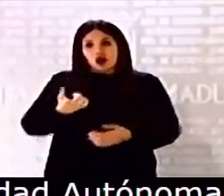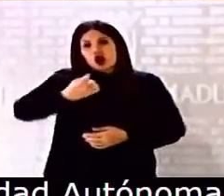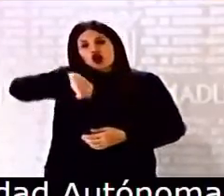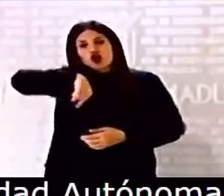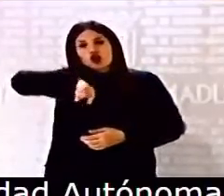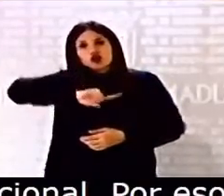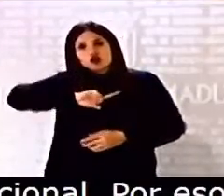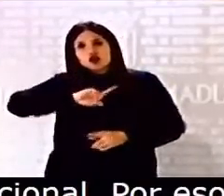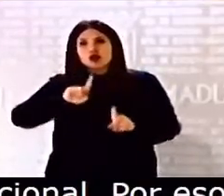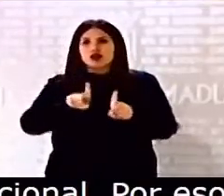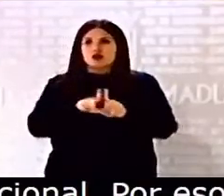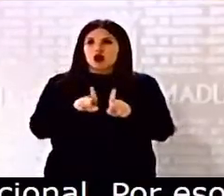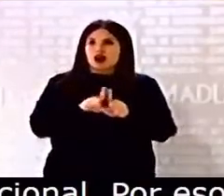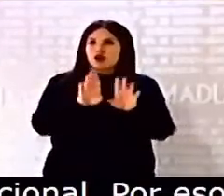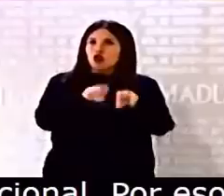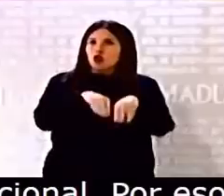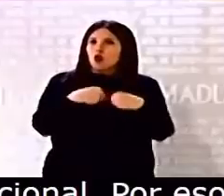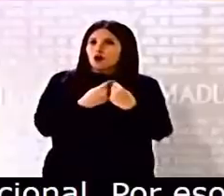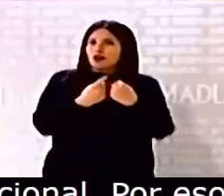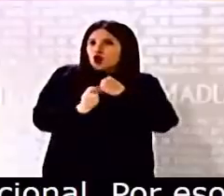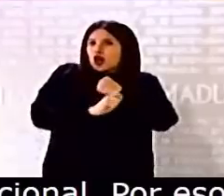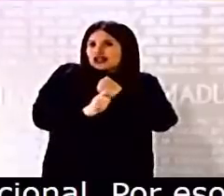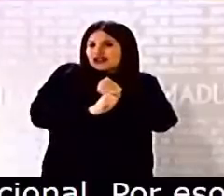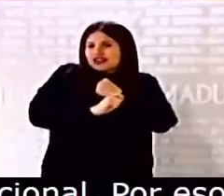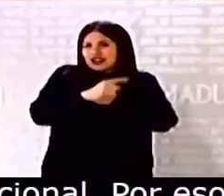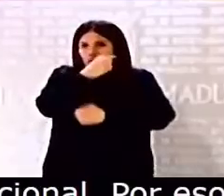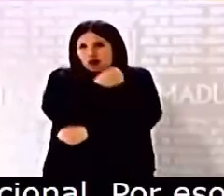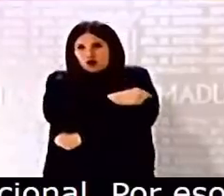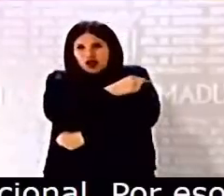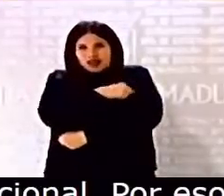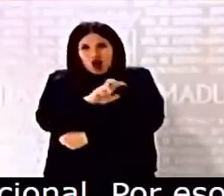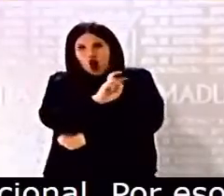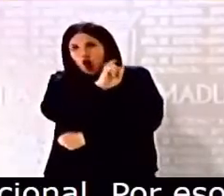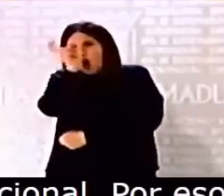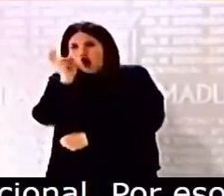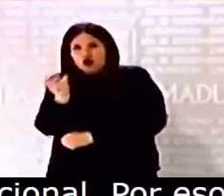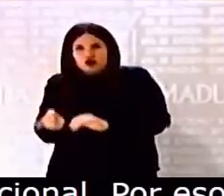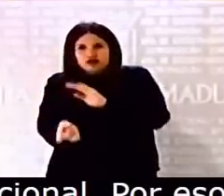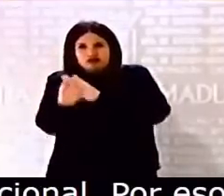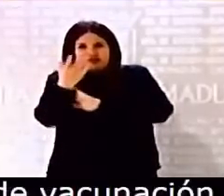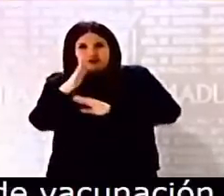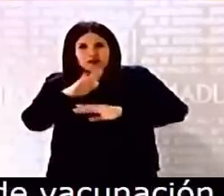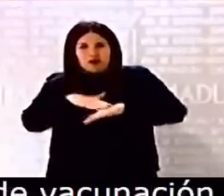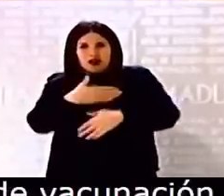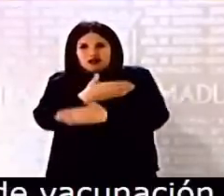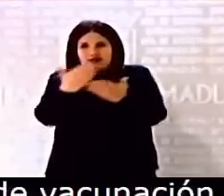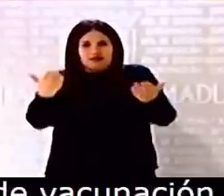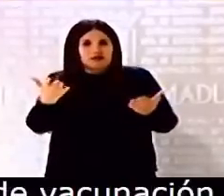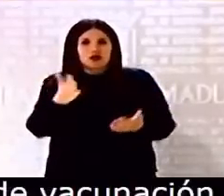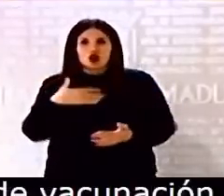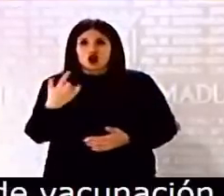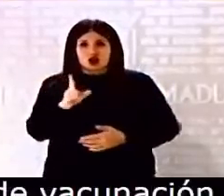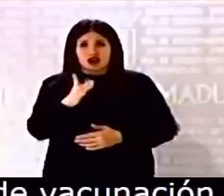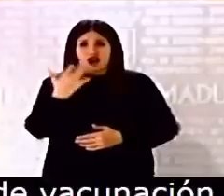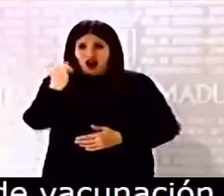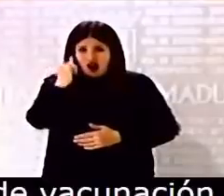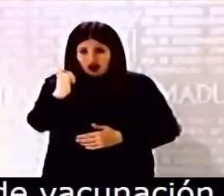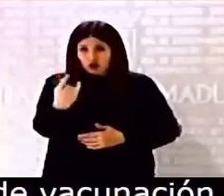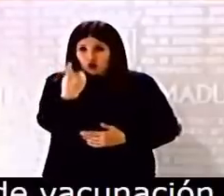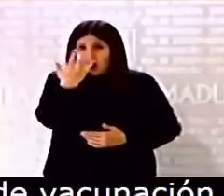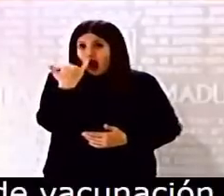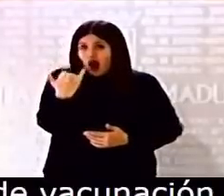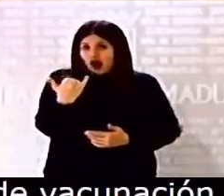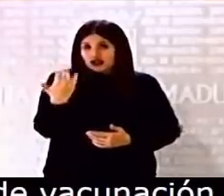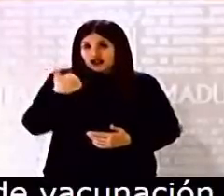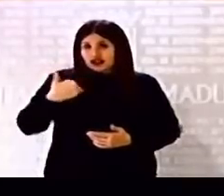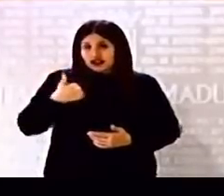poner un documento de estrategia de vacunación abierto a toda la población, porque ya existe uno,